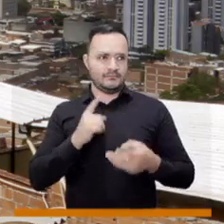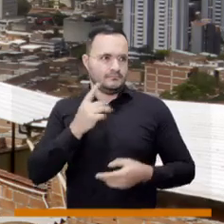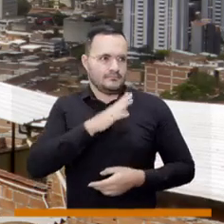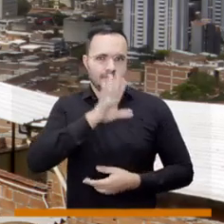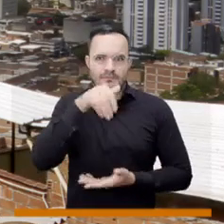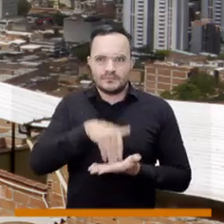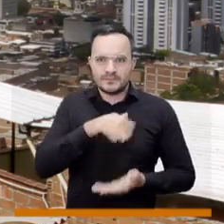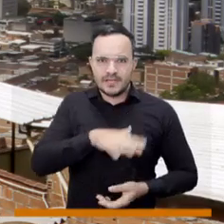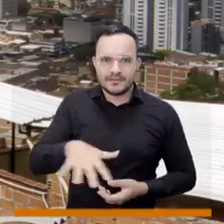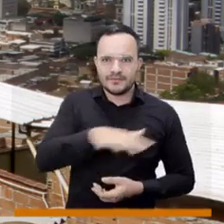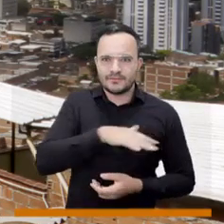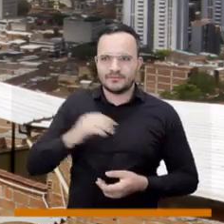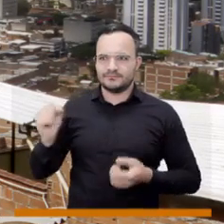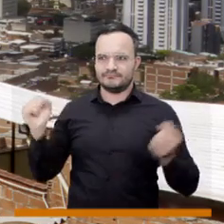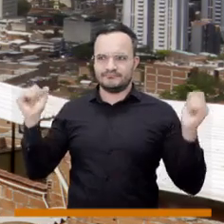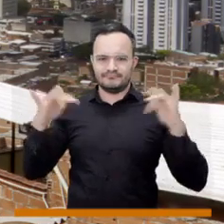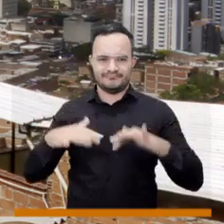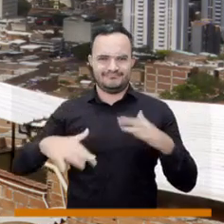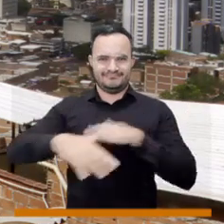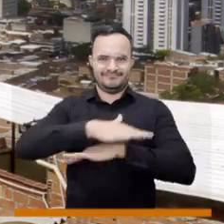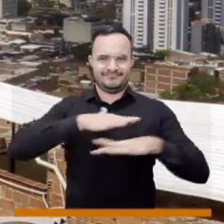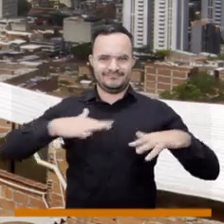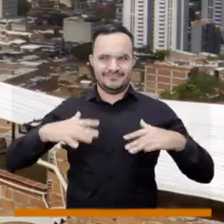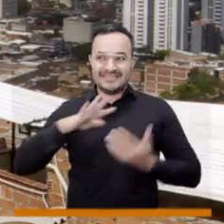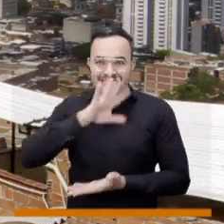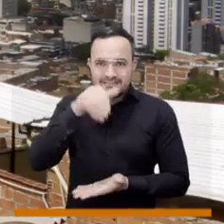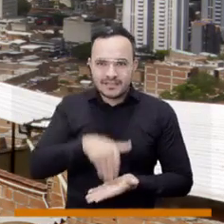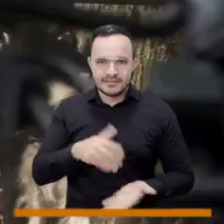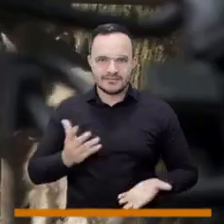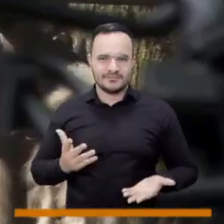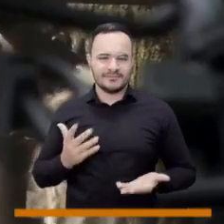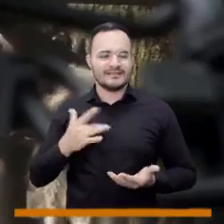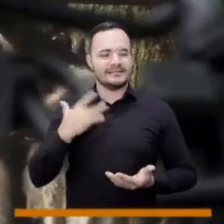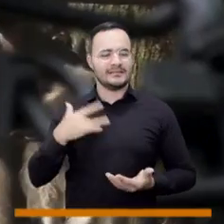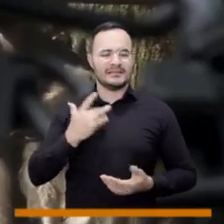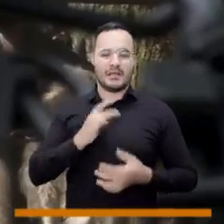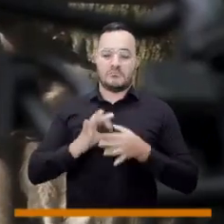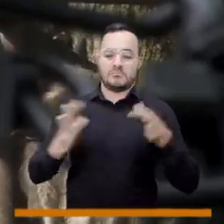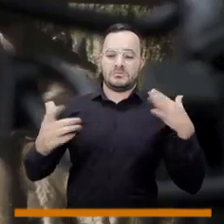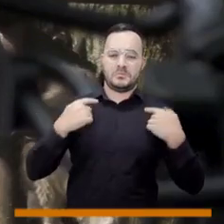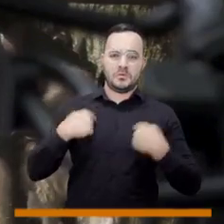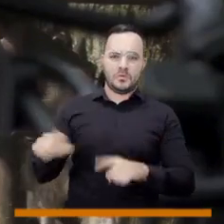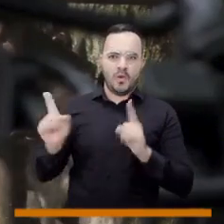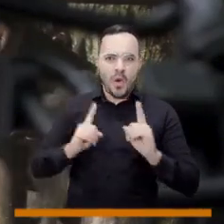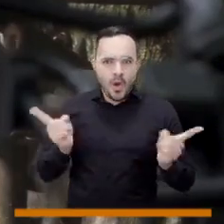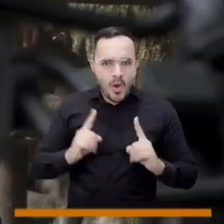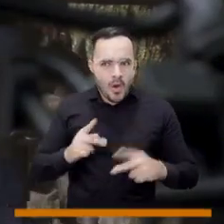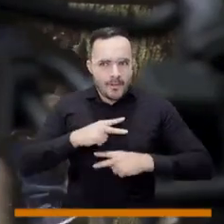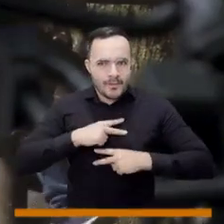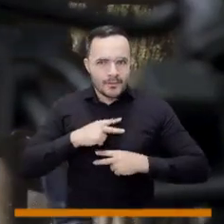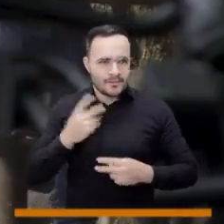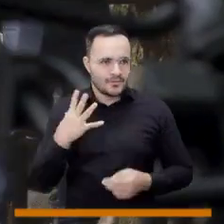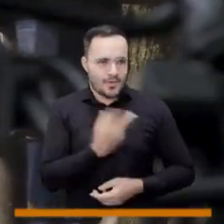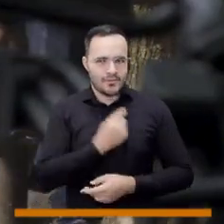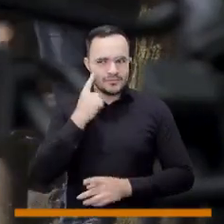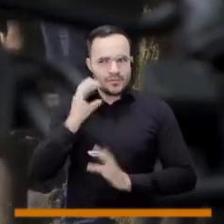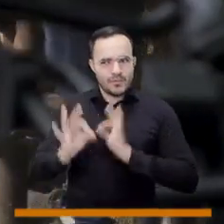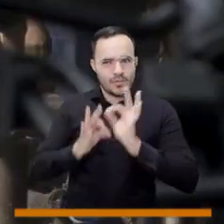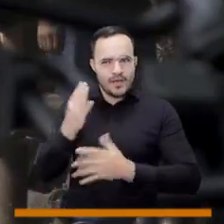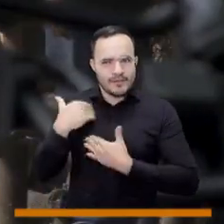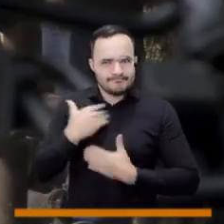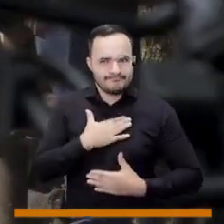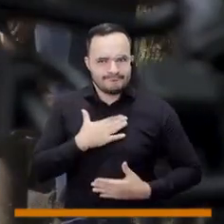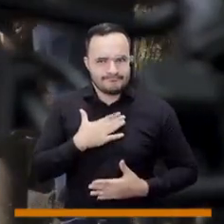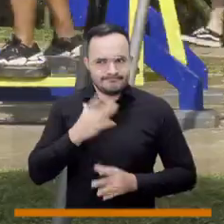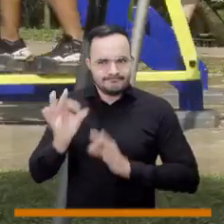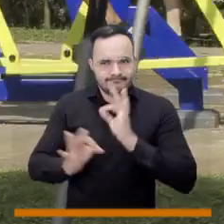que es de la comunidad que es para que tengan sentido de pertenencia que es lo que más le decimos y le indicamos a la comunidad